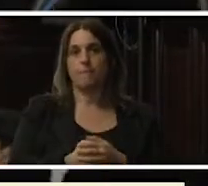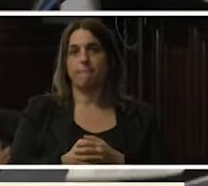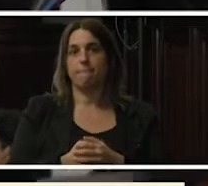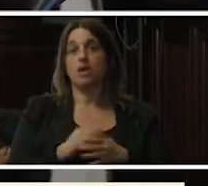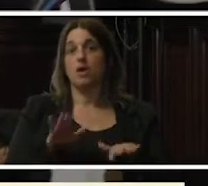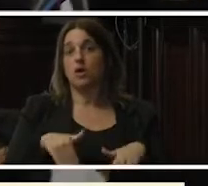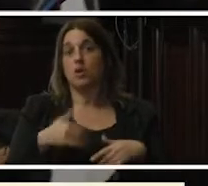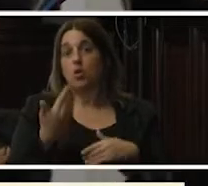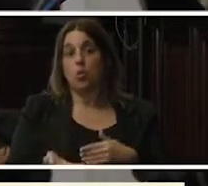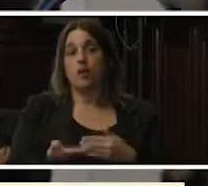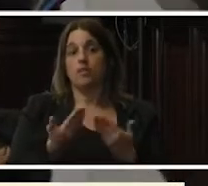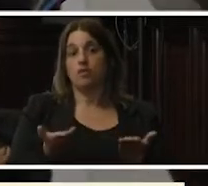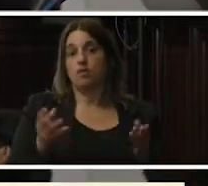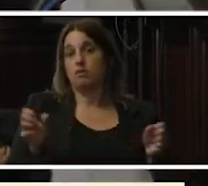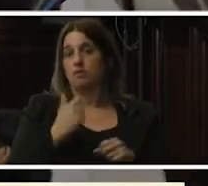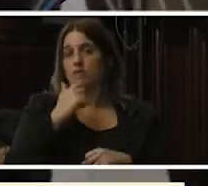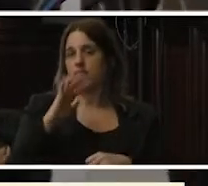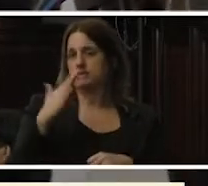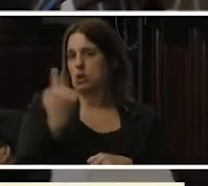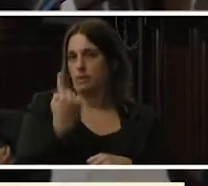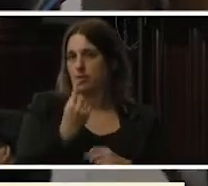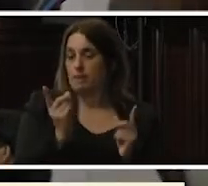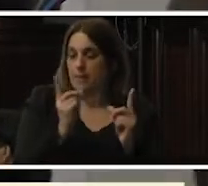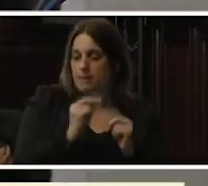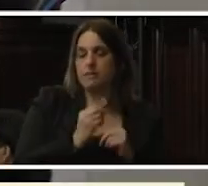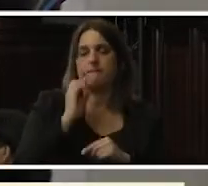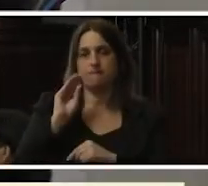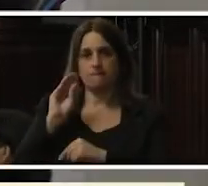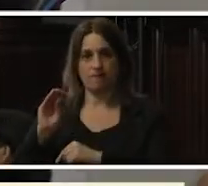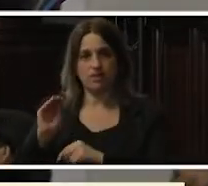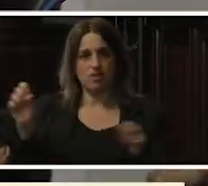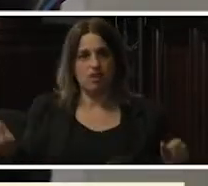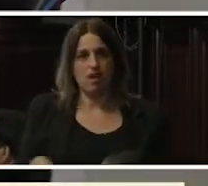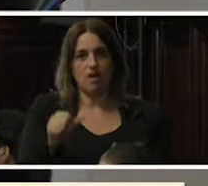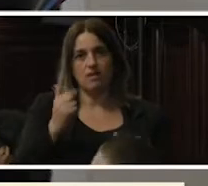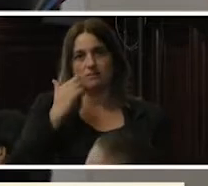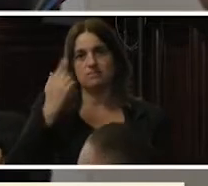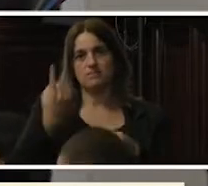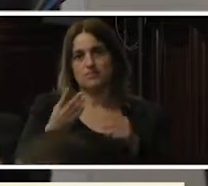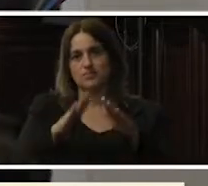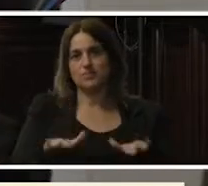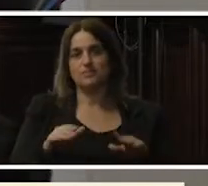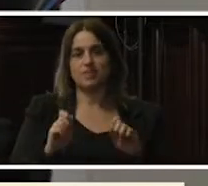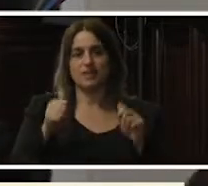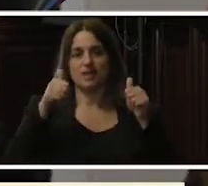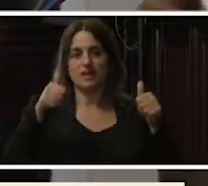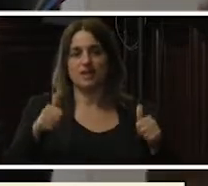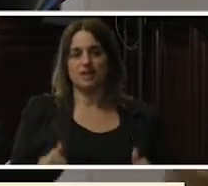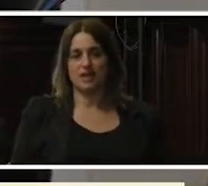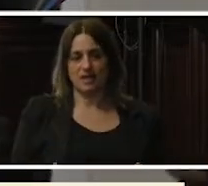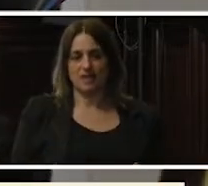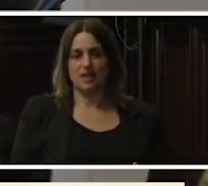cuando resten 5, 3 y 1 minuto, colocaré aquí estos carteles.